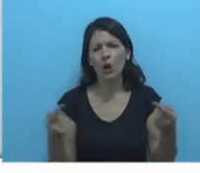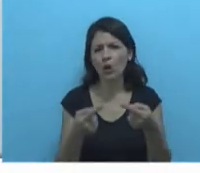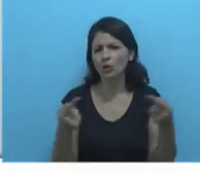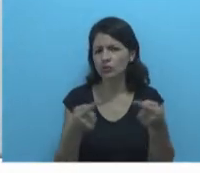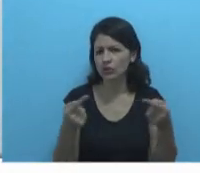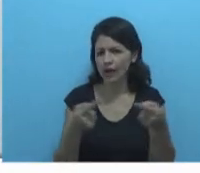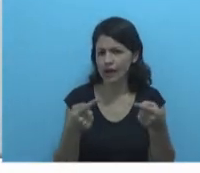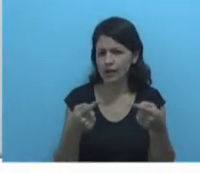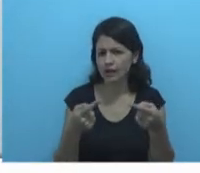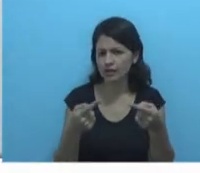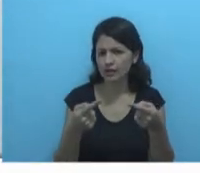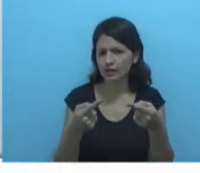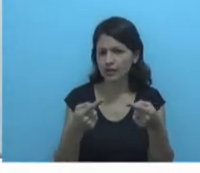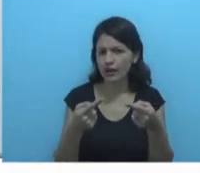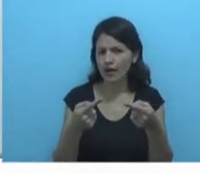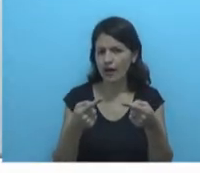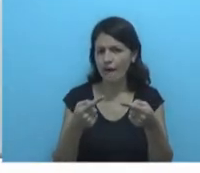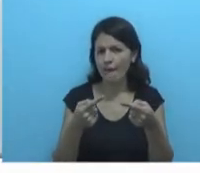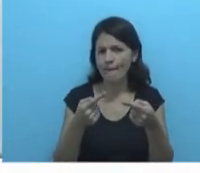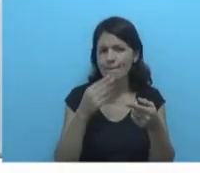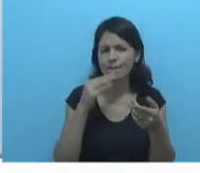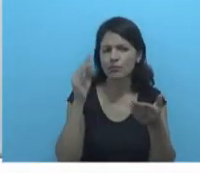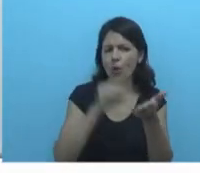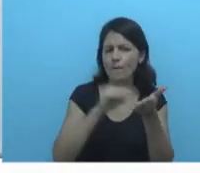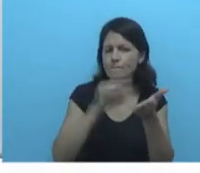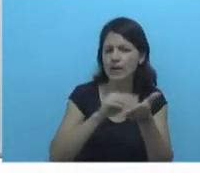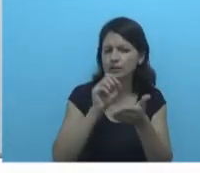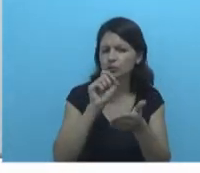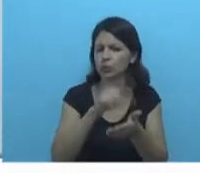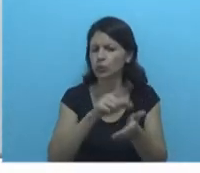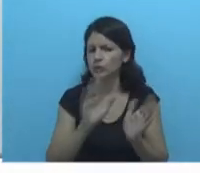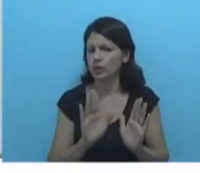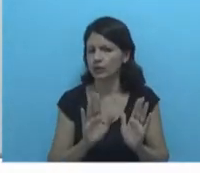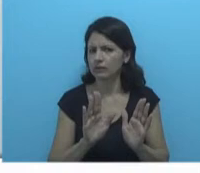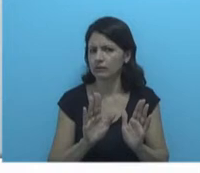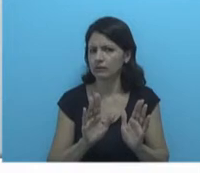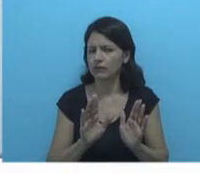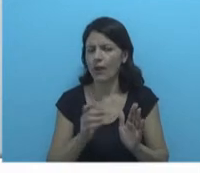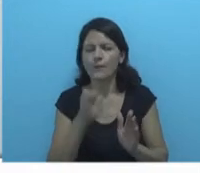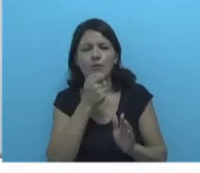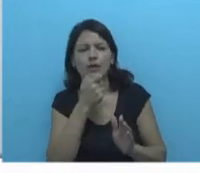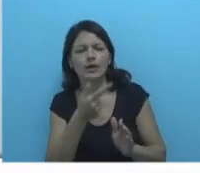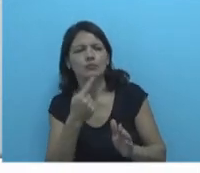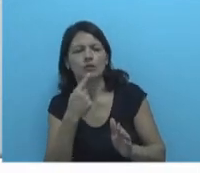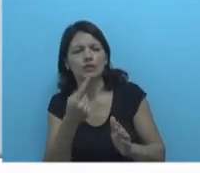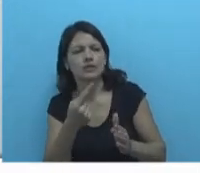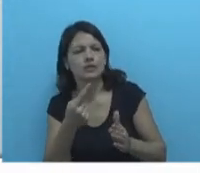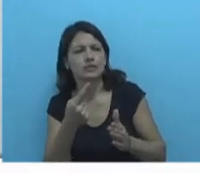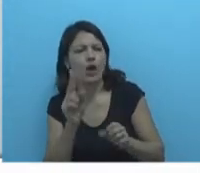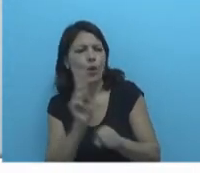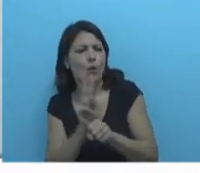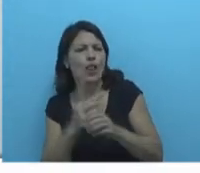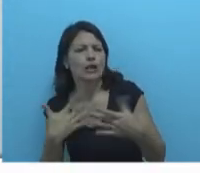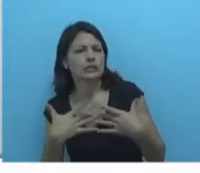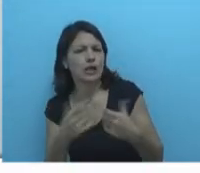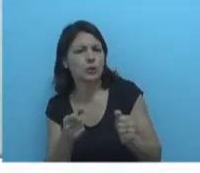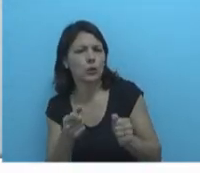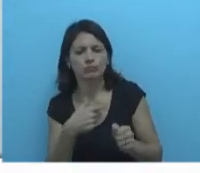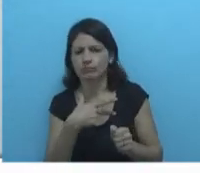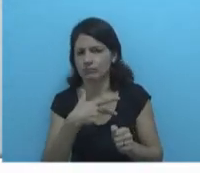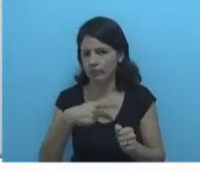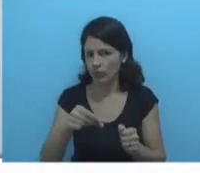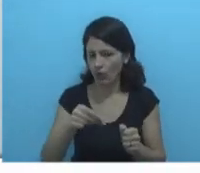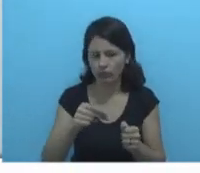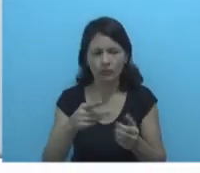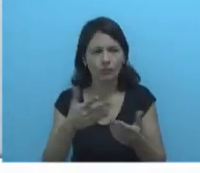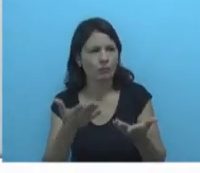postulados que viene sosteniendo o que dice sostener. Cuando dice que va a defender la salud, no lo hace.